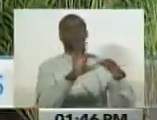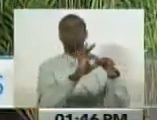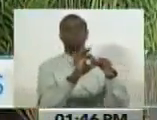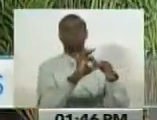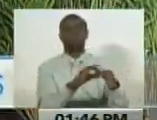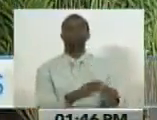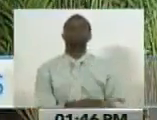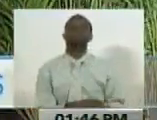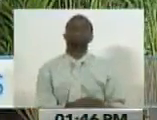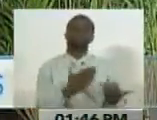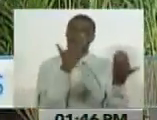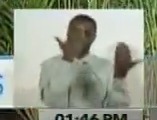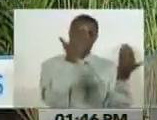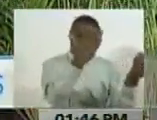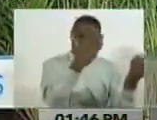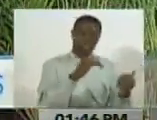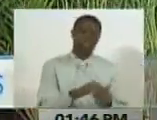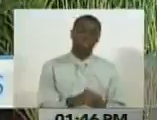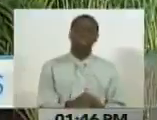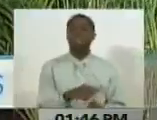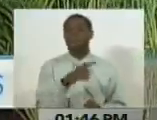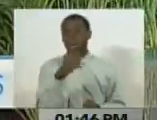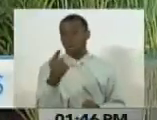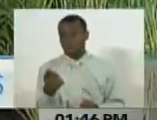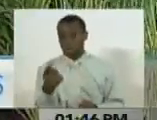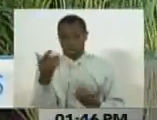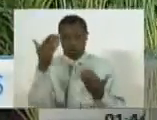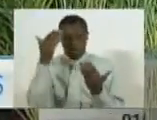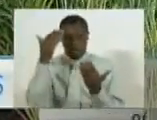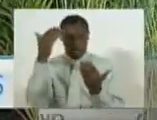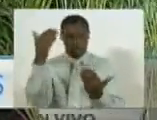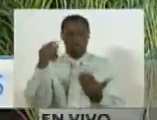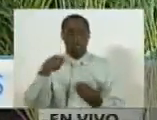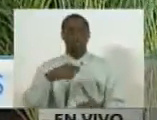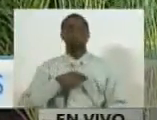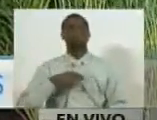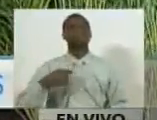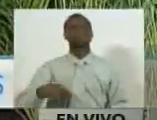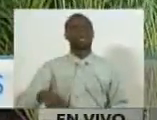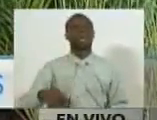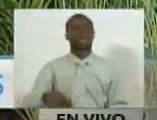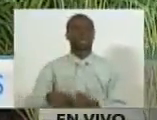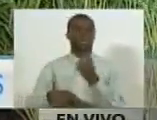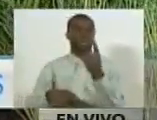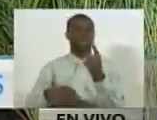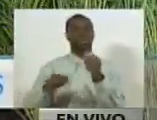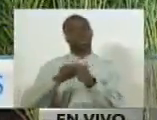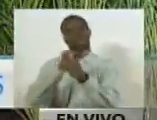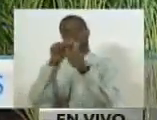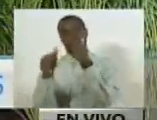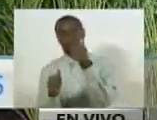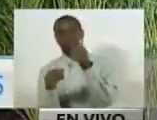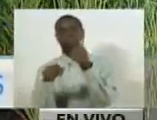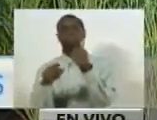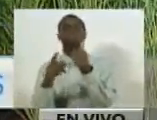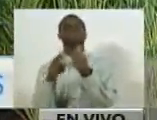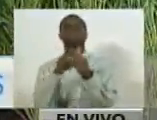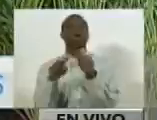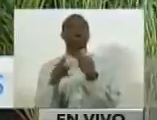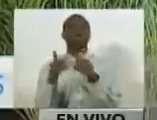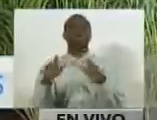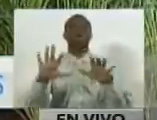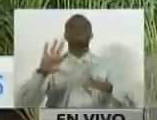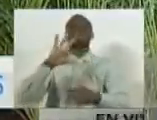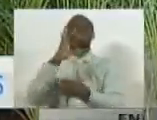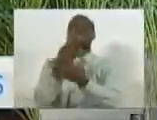Saludar también a la presidenta y vicepresidente de la Federación Venezolana